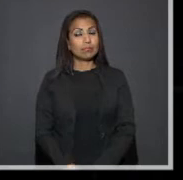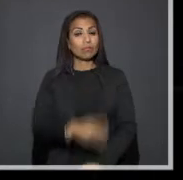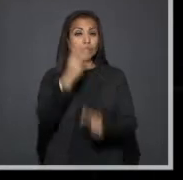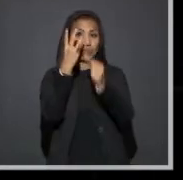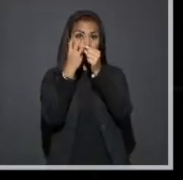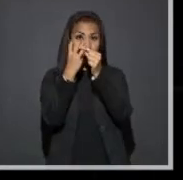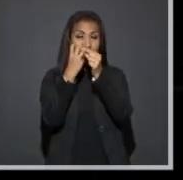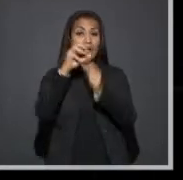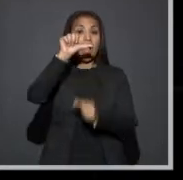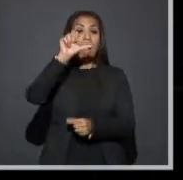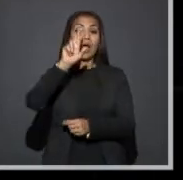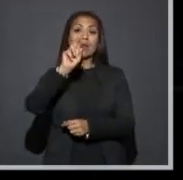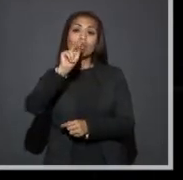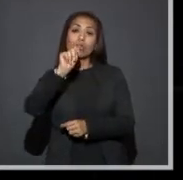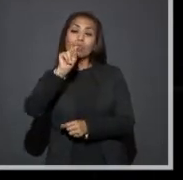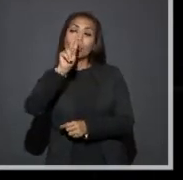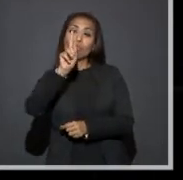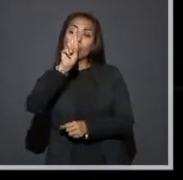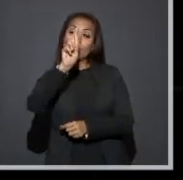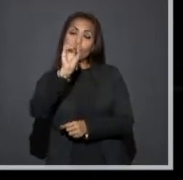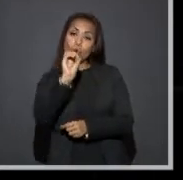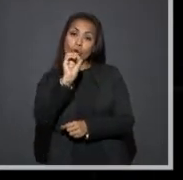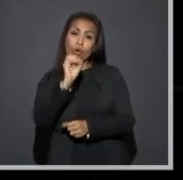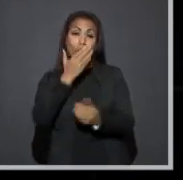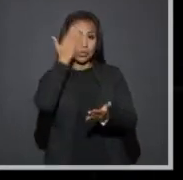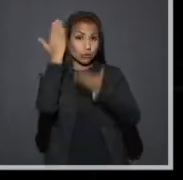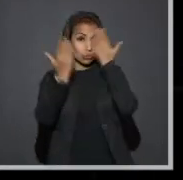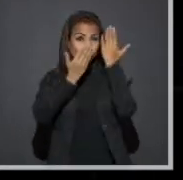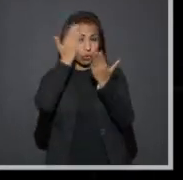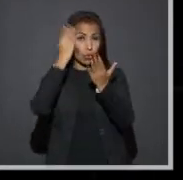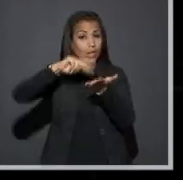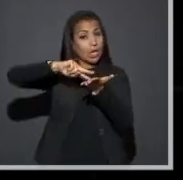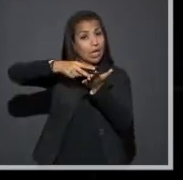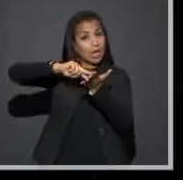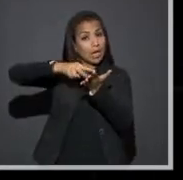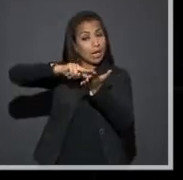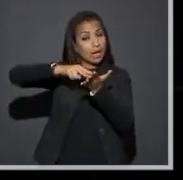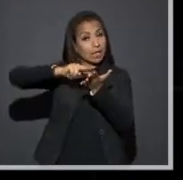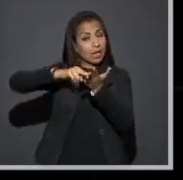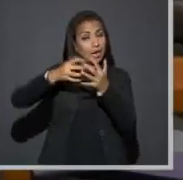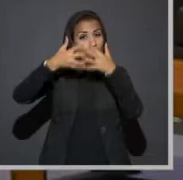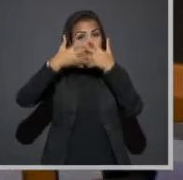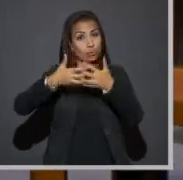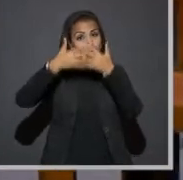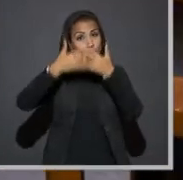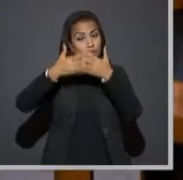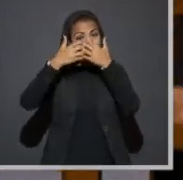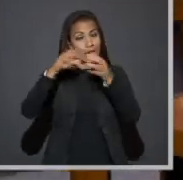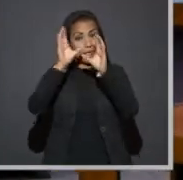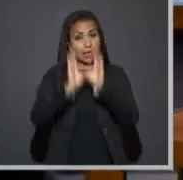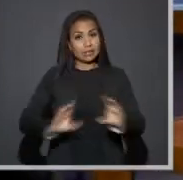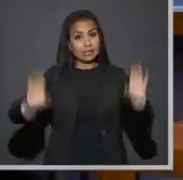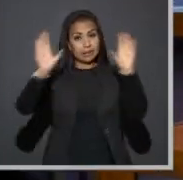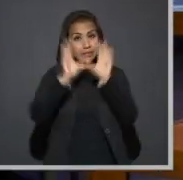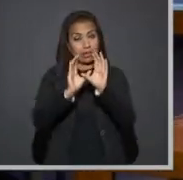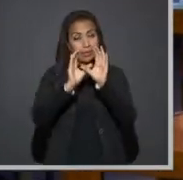Arturo Aramburu, estudiante de 8.º semestre de Ingeniería Industrial y de Sistemas.